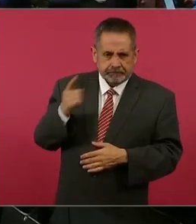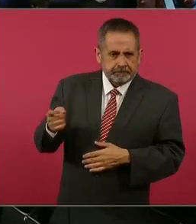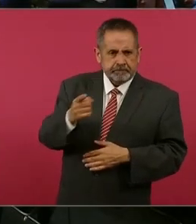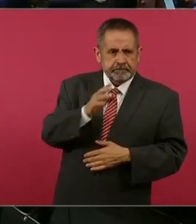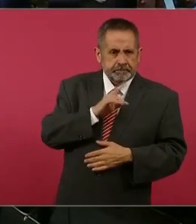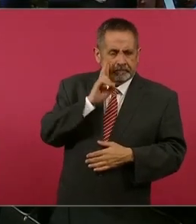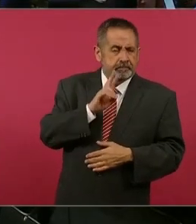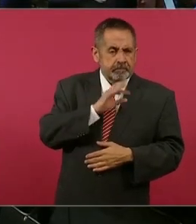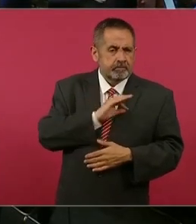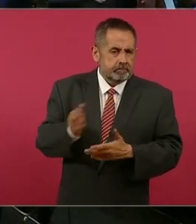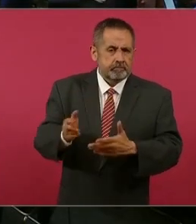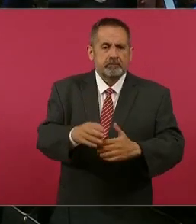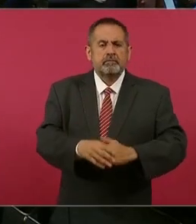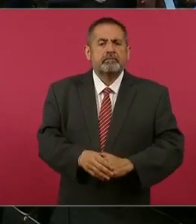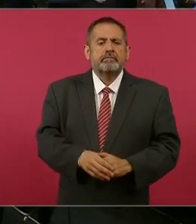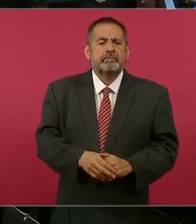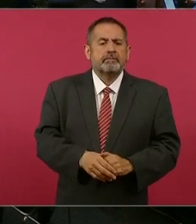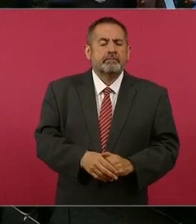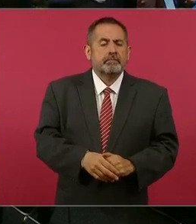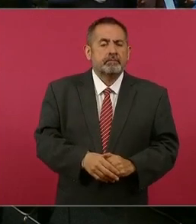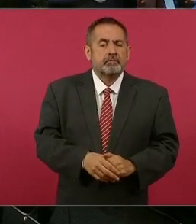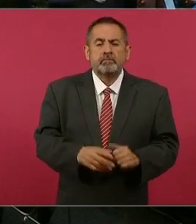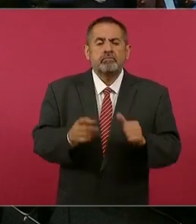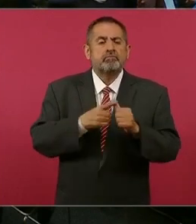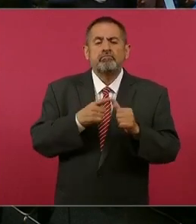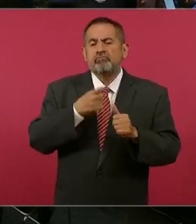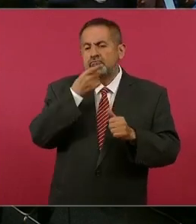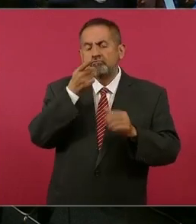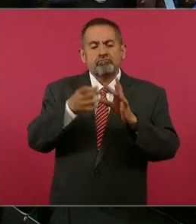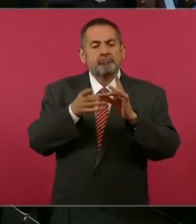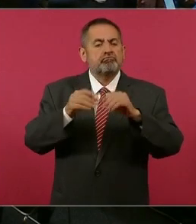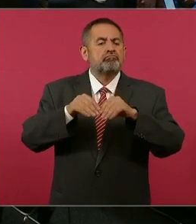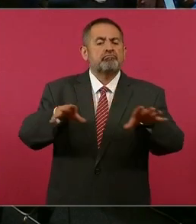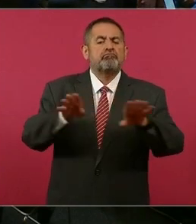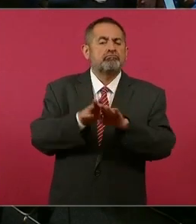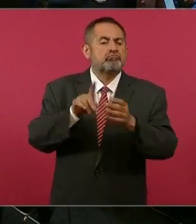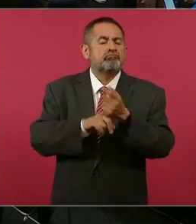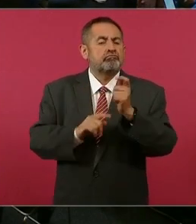poner primero lo que dijo